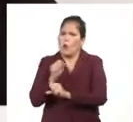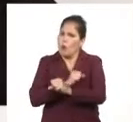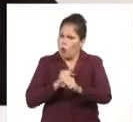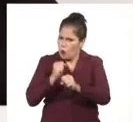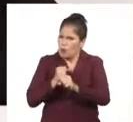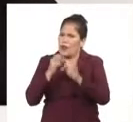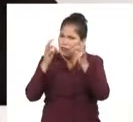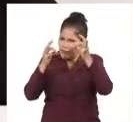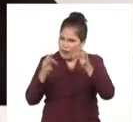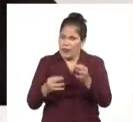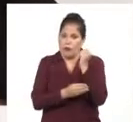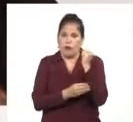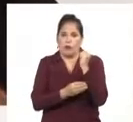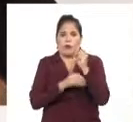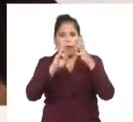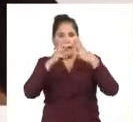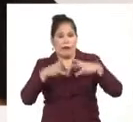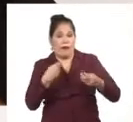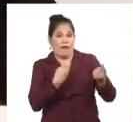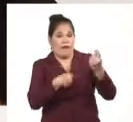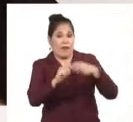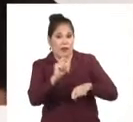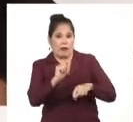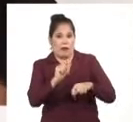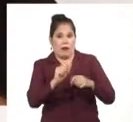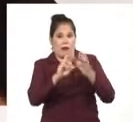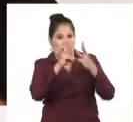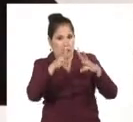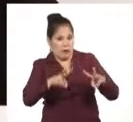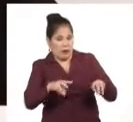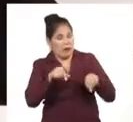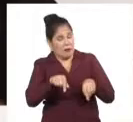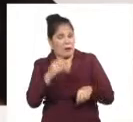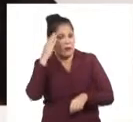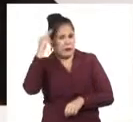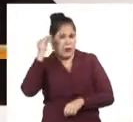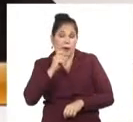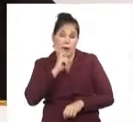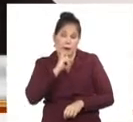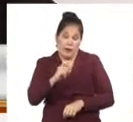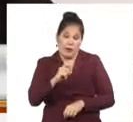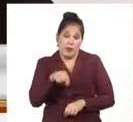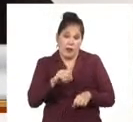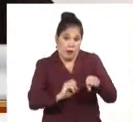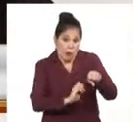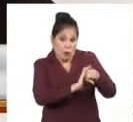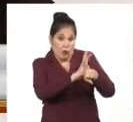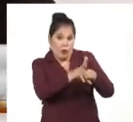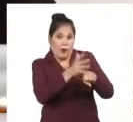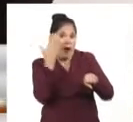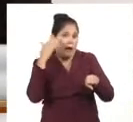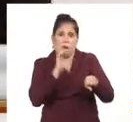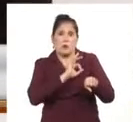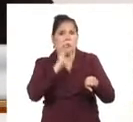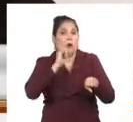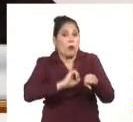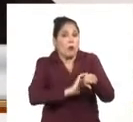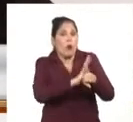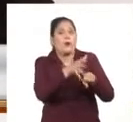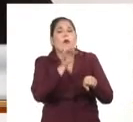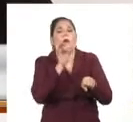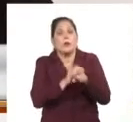realmente sostener ventas por interventas online de esta manera. Pero indudablemente sí fue una práctica que no existía en el país y que se